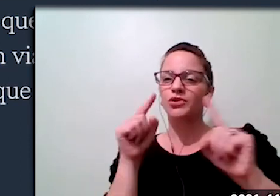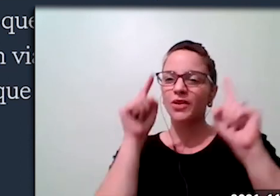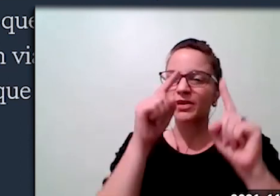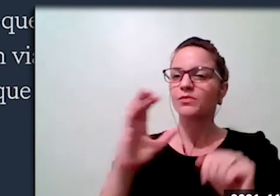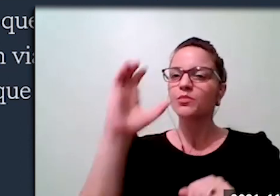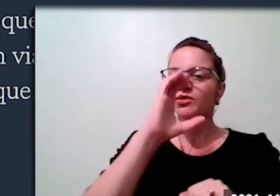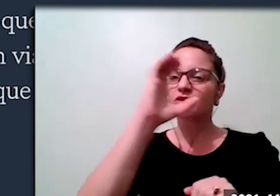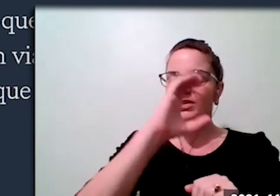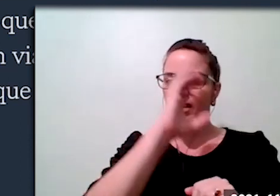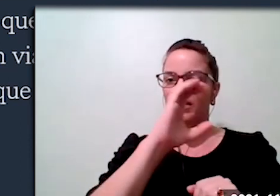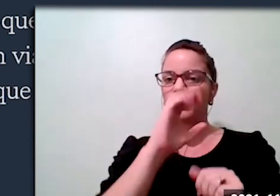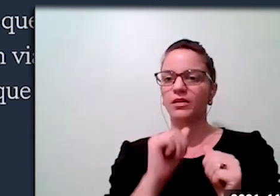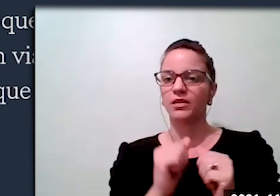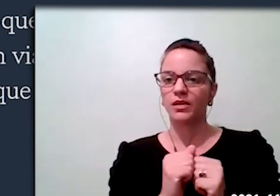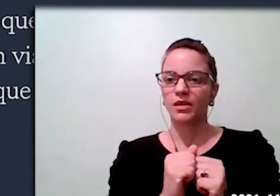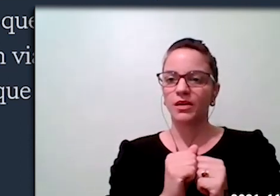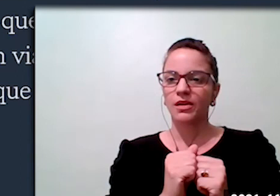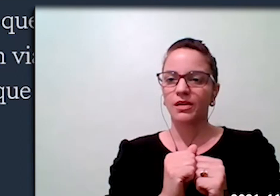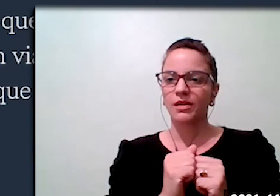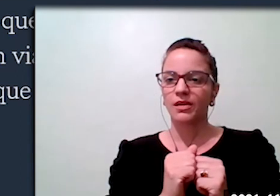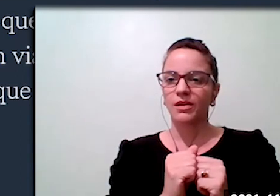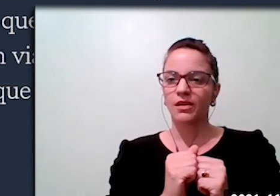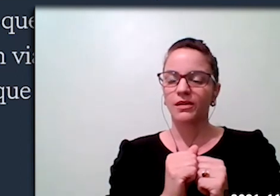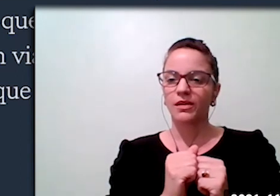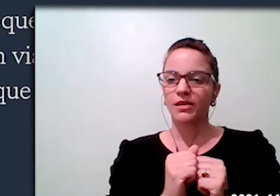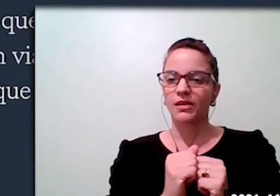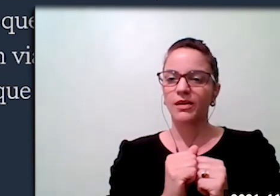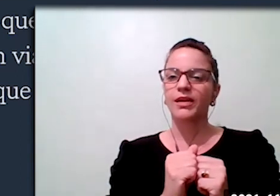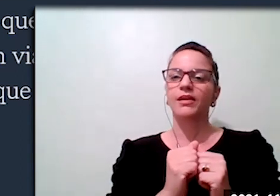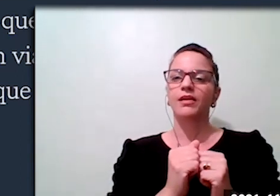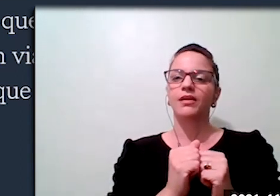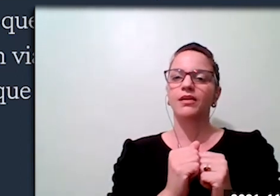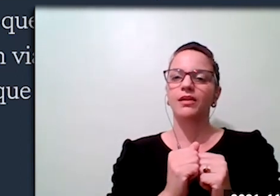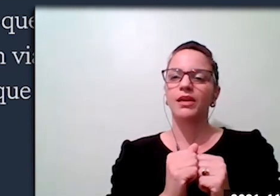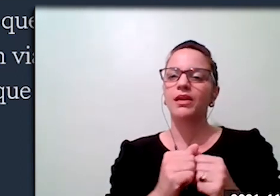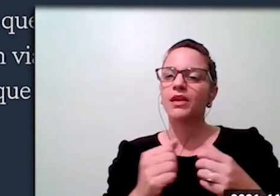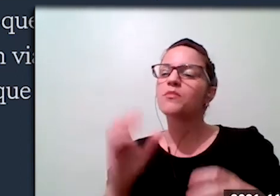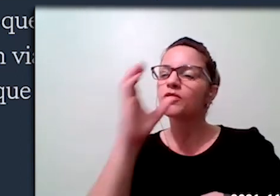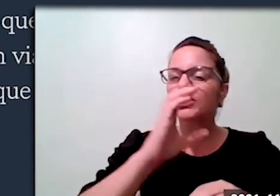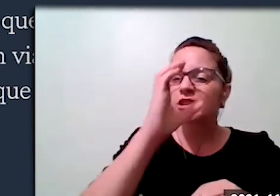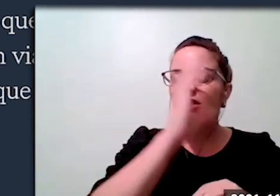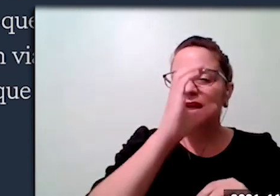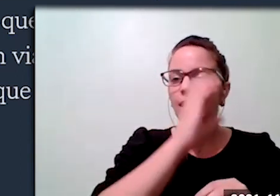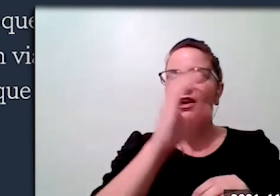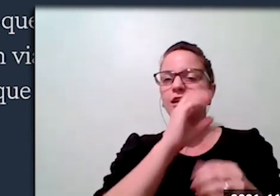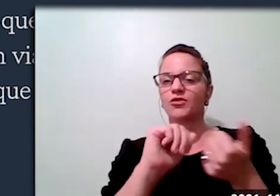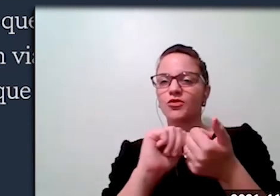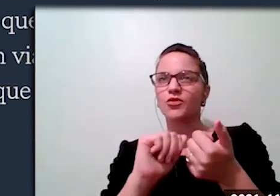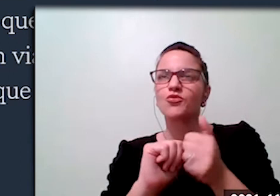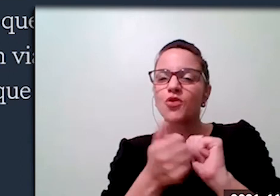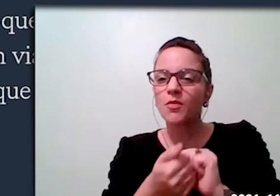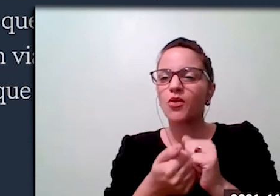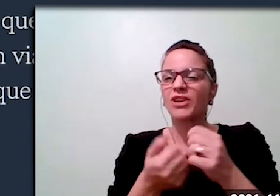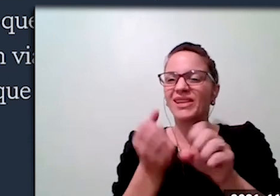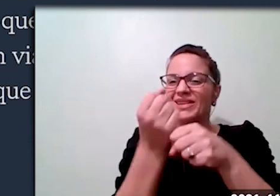San Juan es tarea fútil. Es una recreación constante, es una